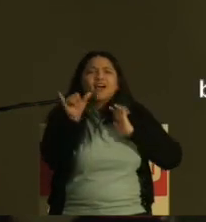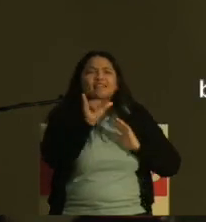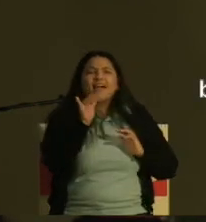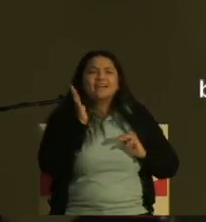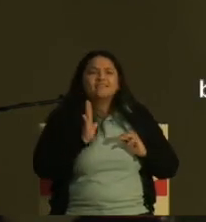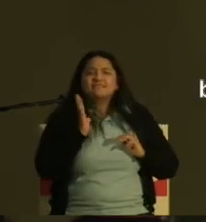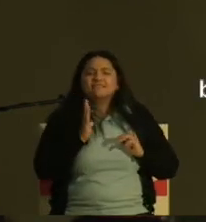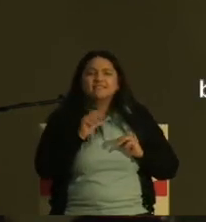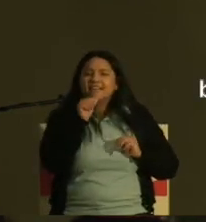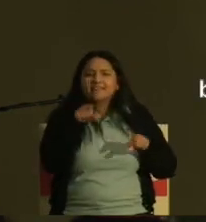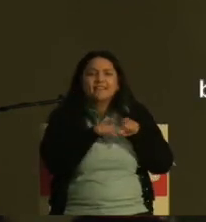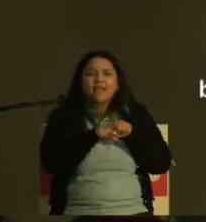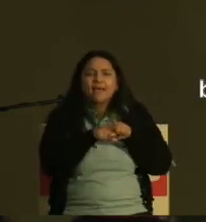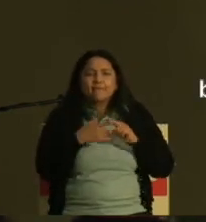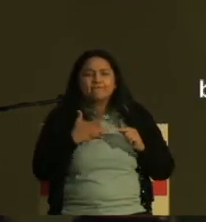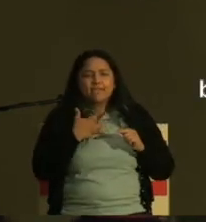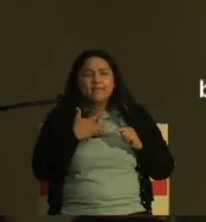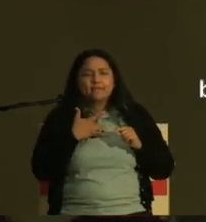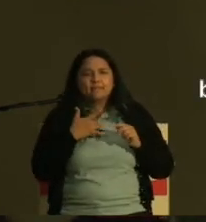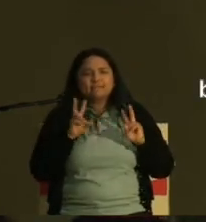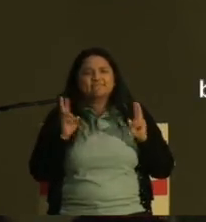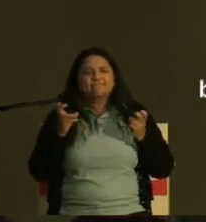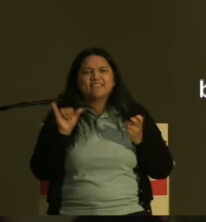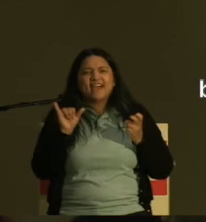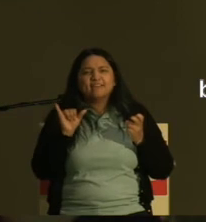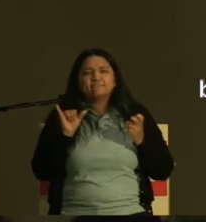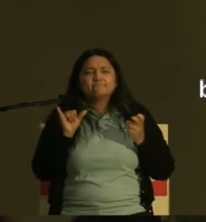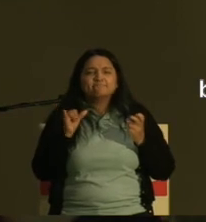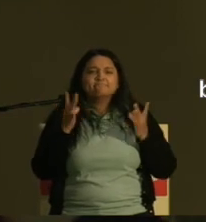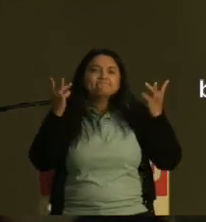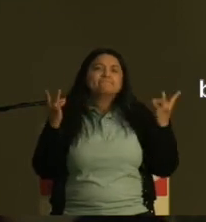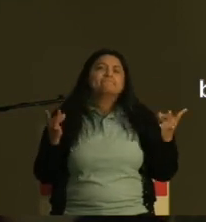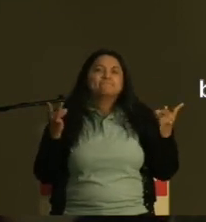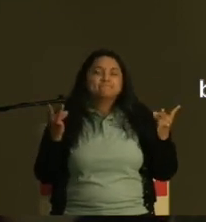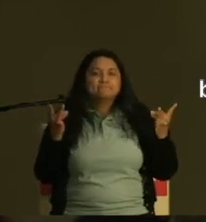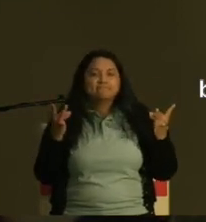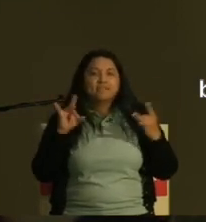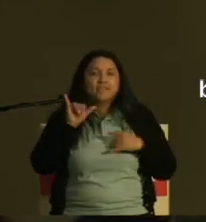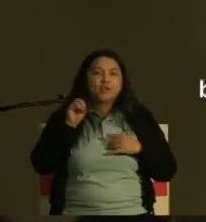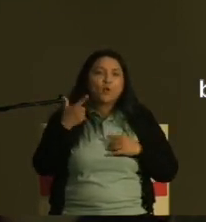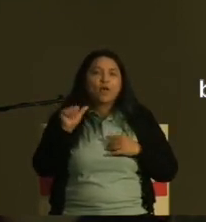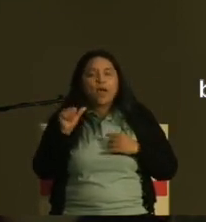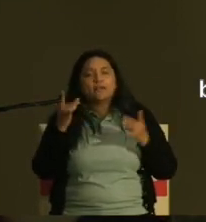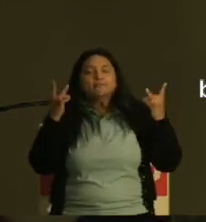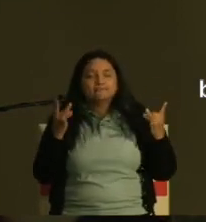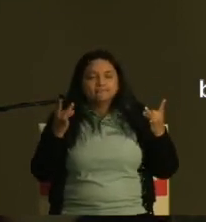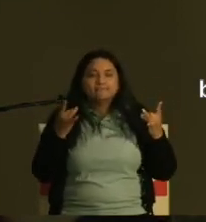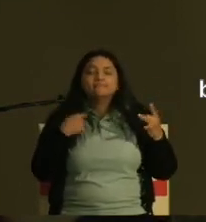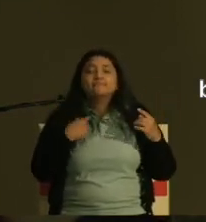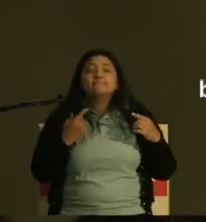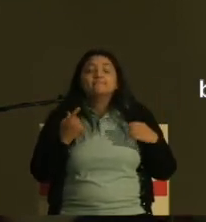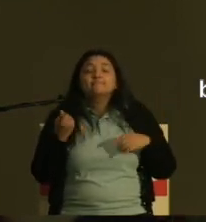sino como si fuera una sesión de meditación o de yoga o algo así, ¿no? En la cual yo entraba a esa máquina y me